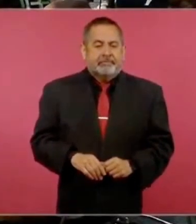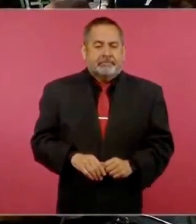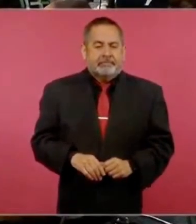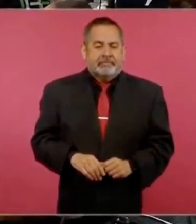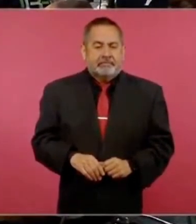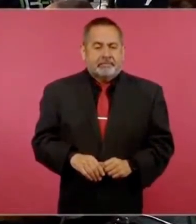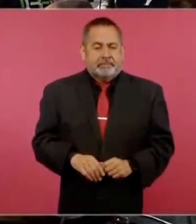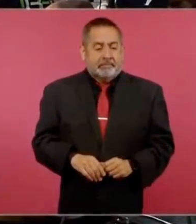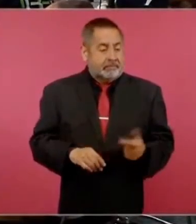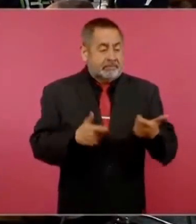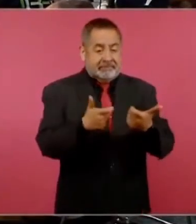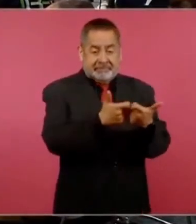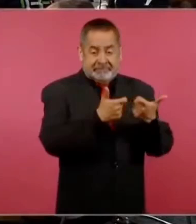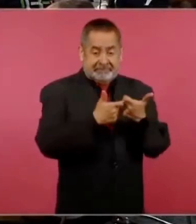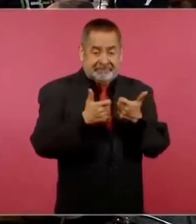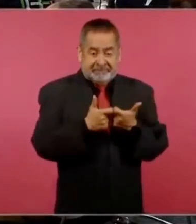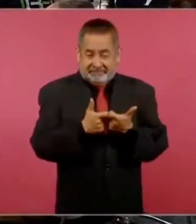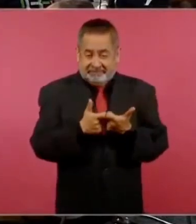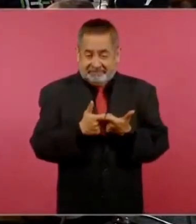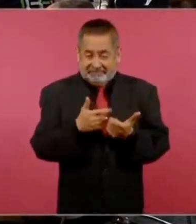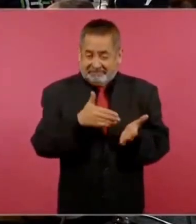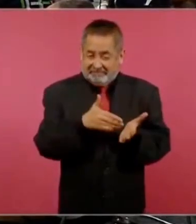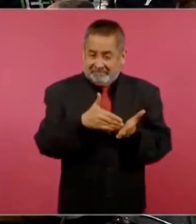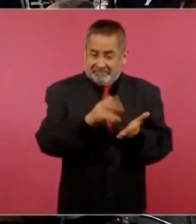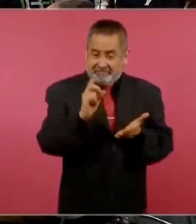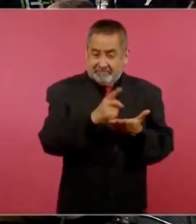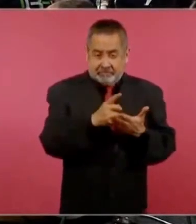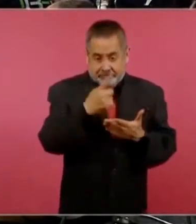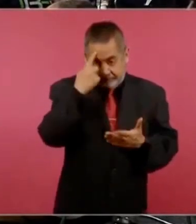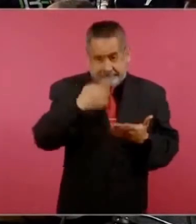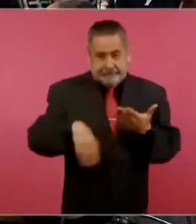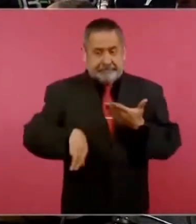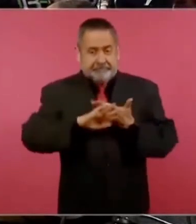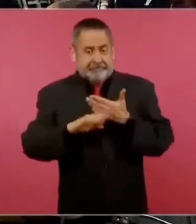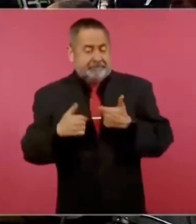Y pasan la charola y